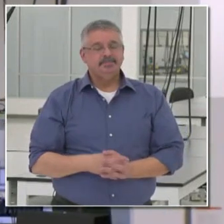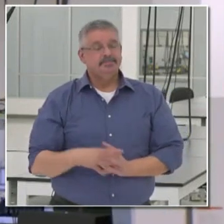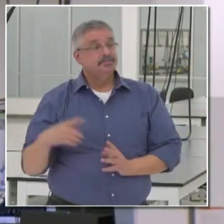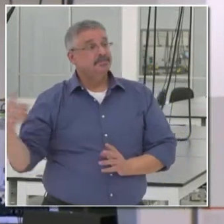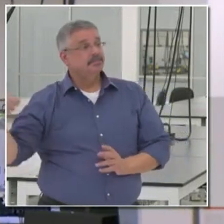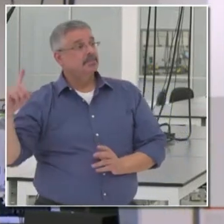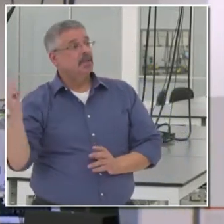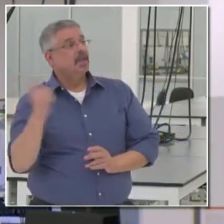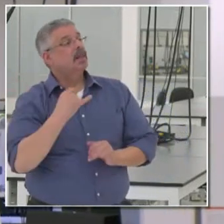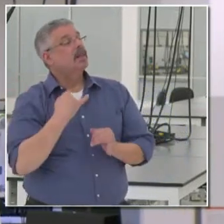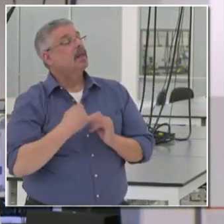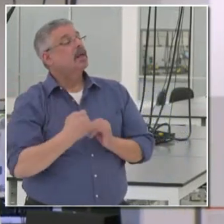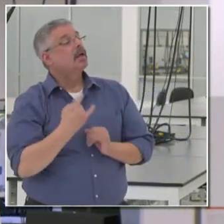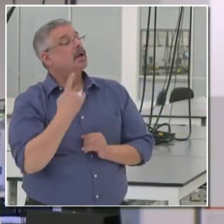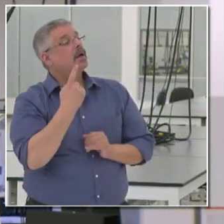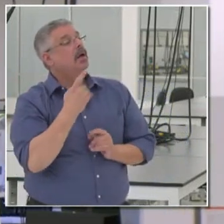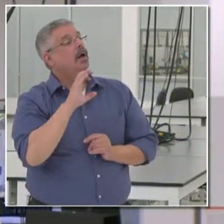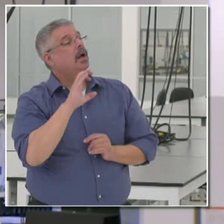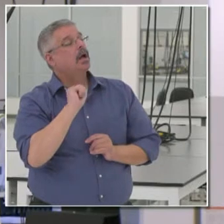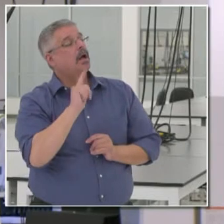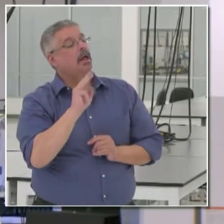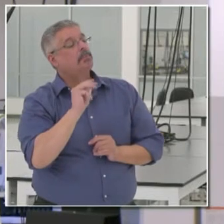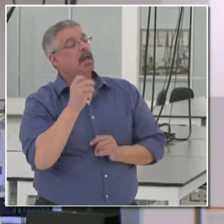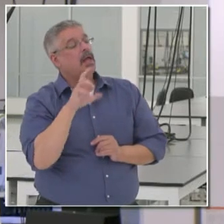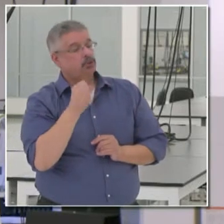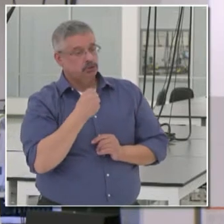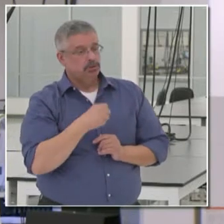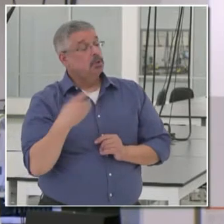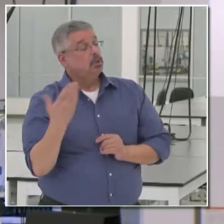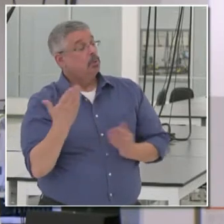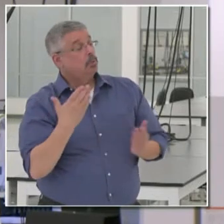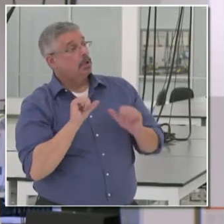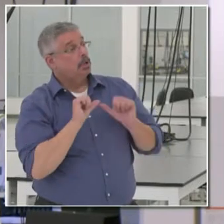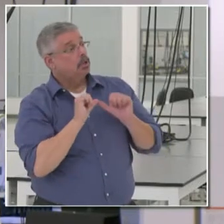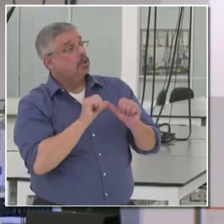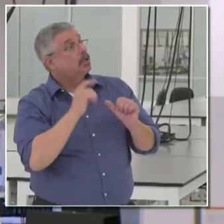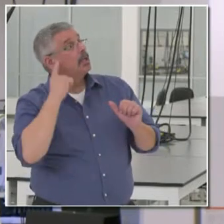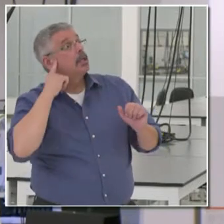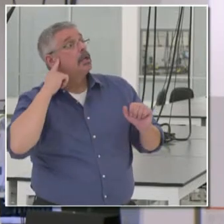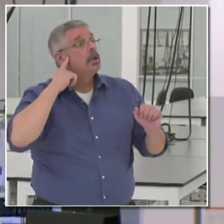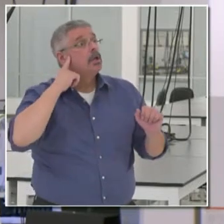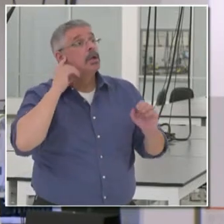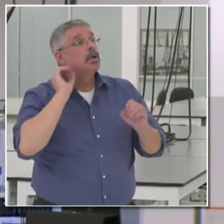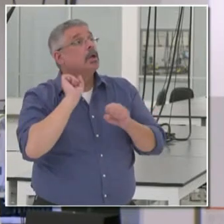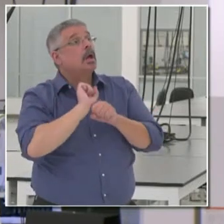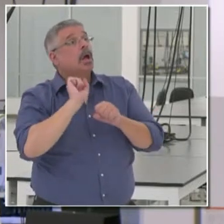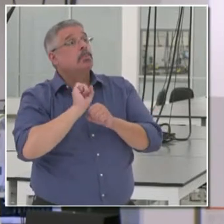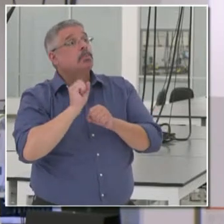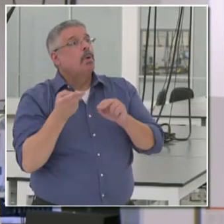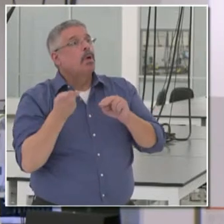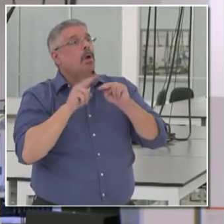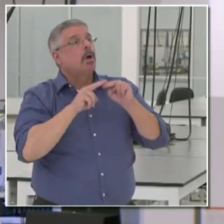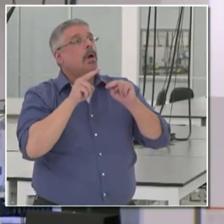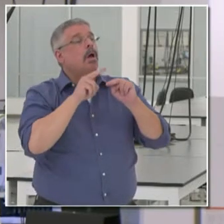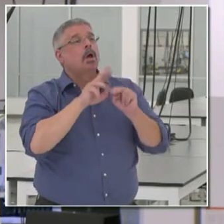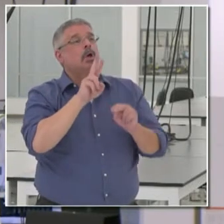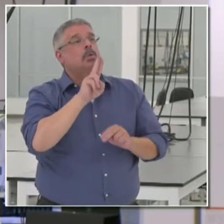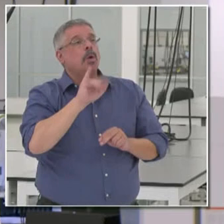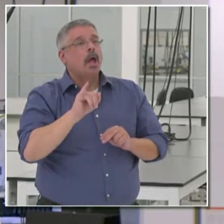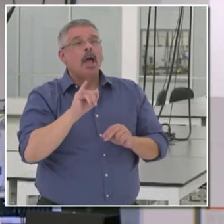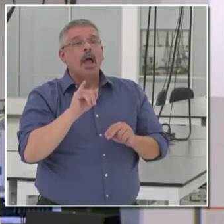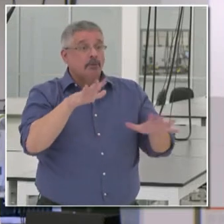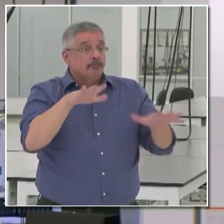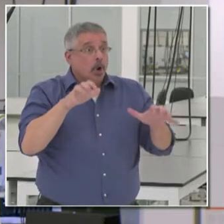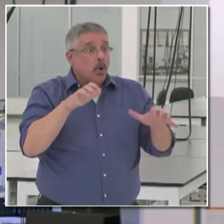próxima pregunta la última de otra de calmarse seguimos oyendo sobre los que piden